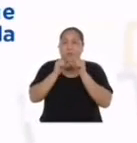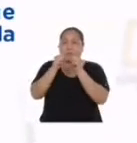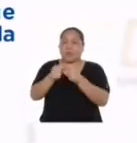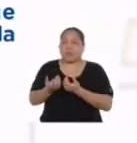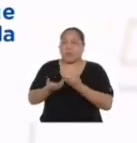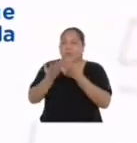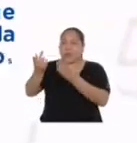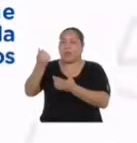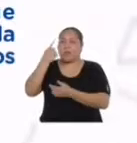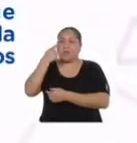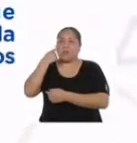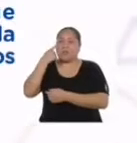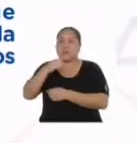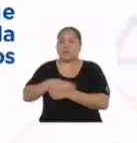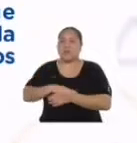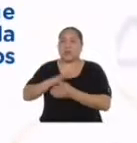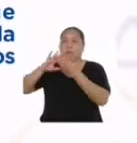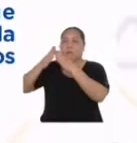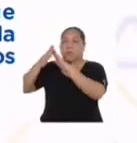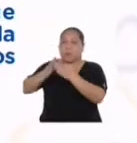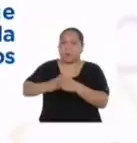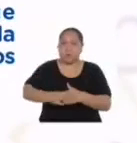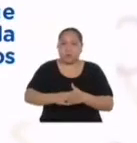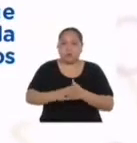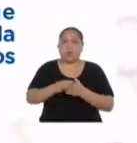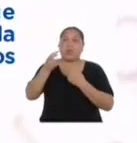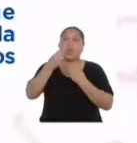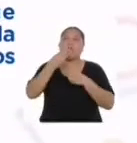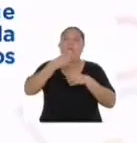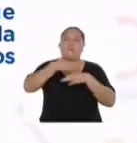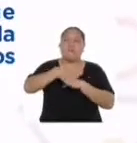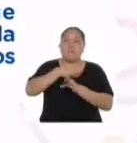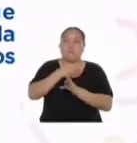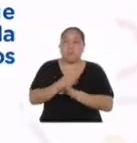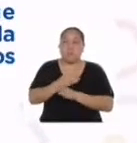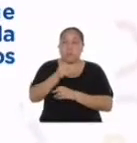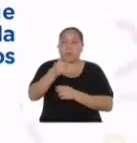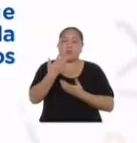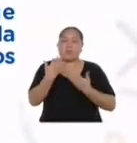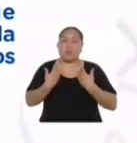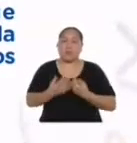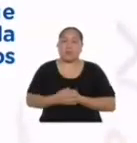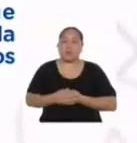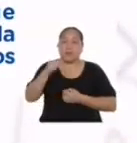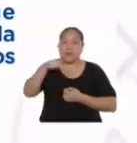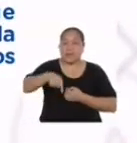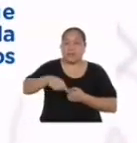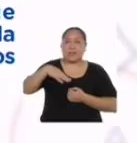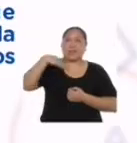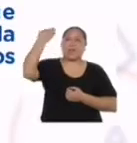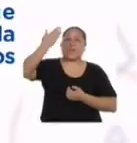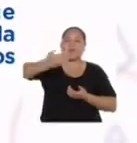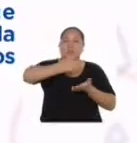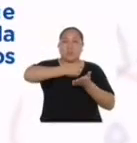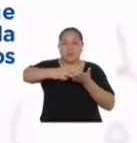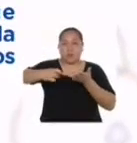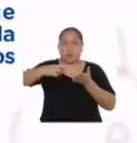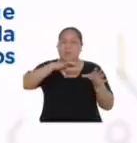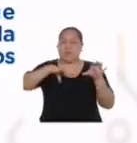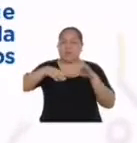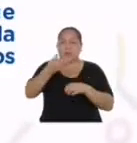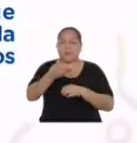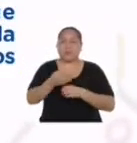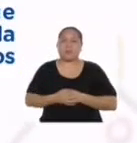a la población a través de los medios con los que cuentas. Esto lo desarrollaremos durante este y el siguiente programa.